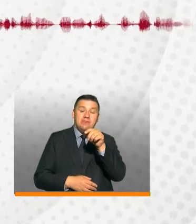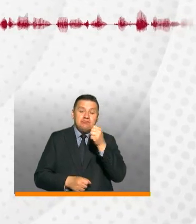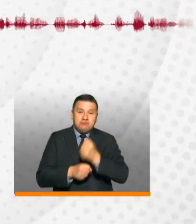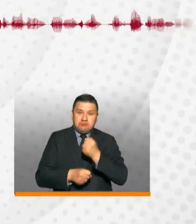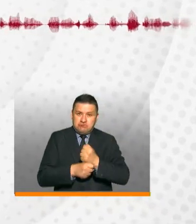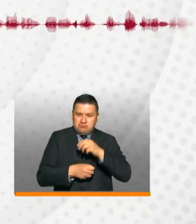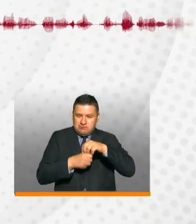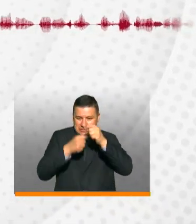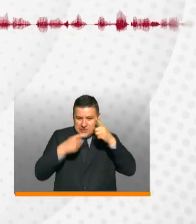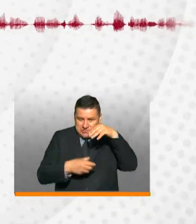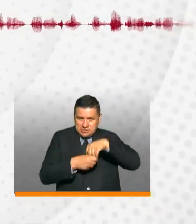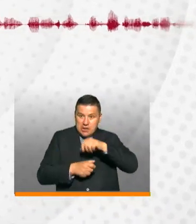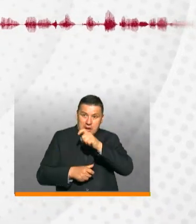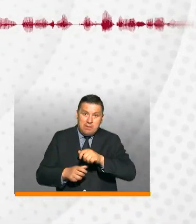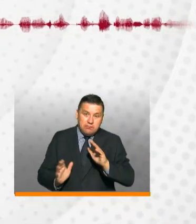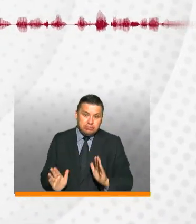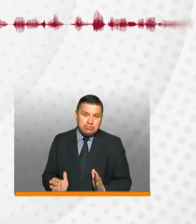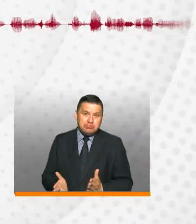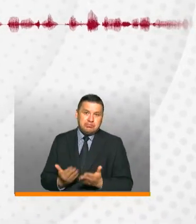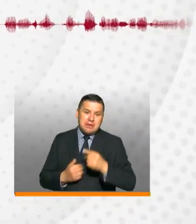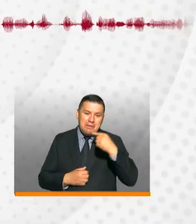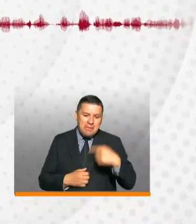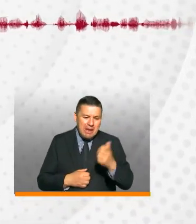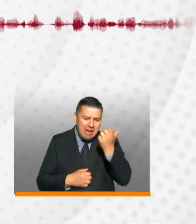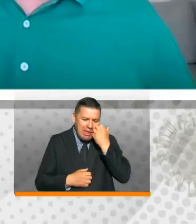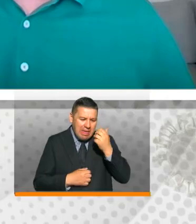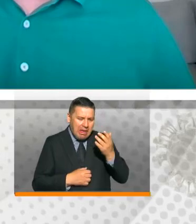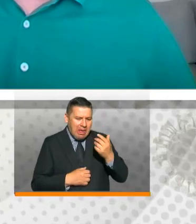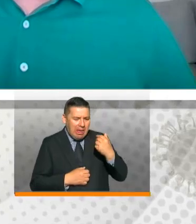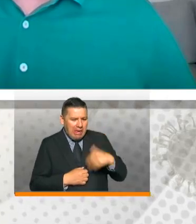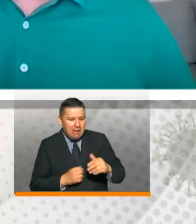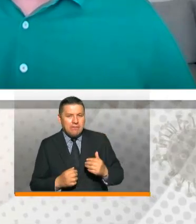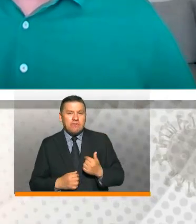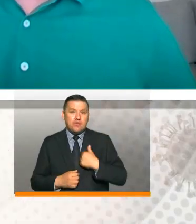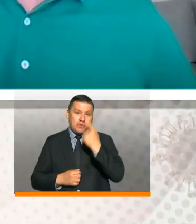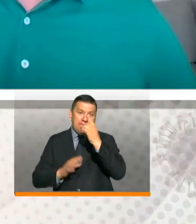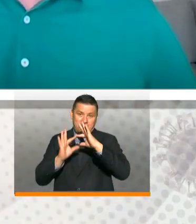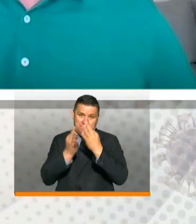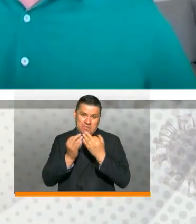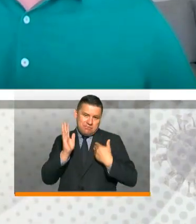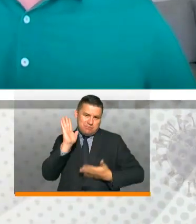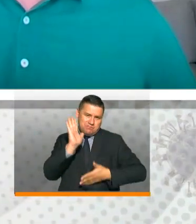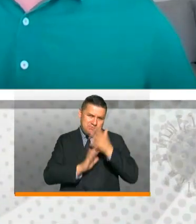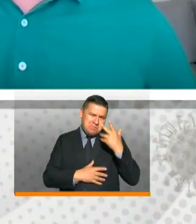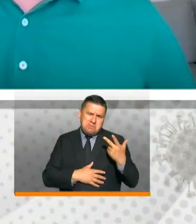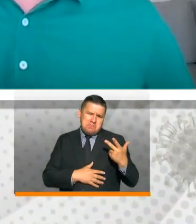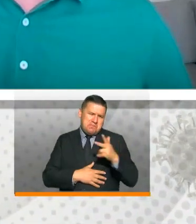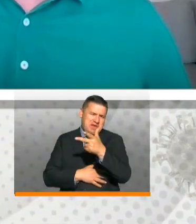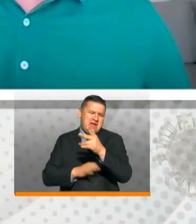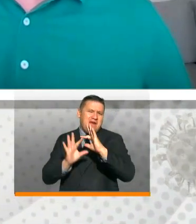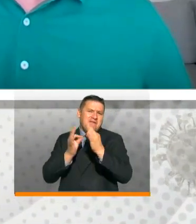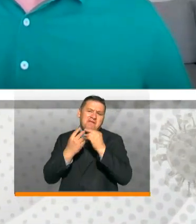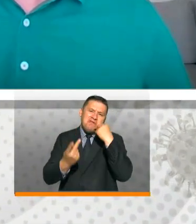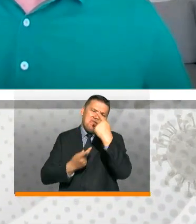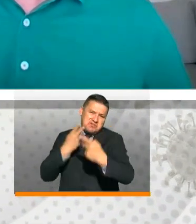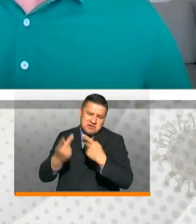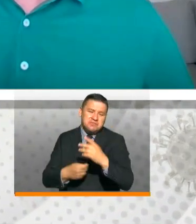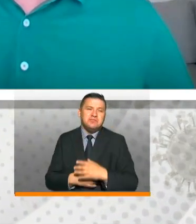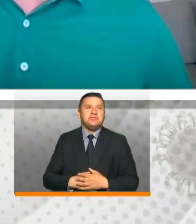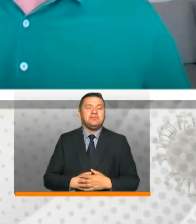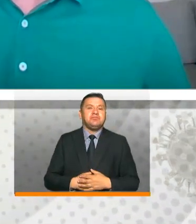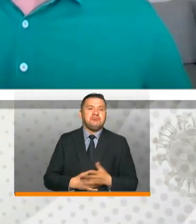empleado público, recuperado de COVID-19. Con mi familia hicimos un viaje a donde un familiar